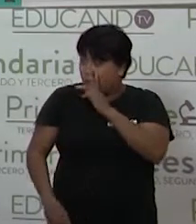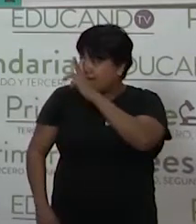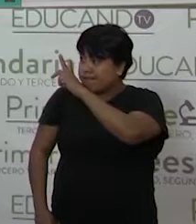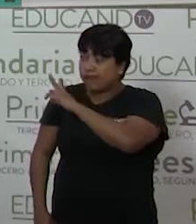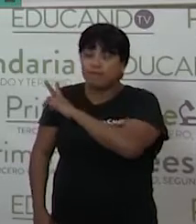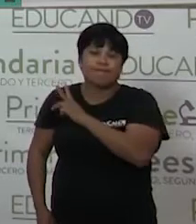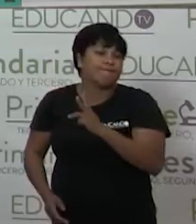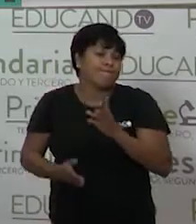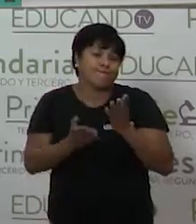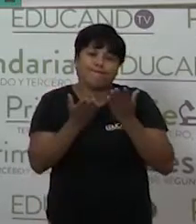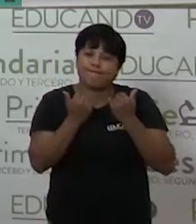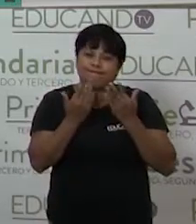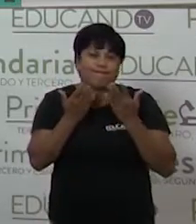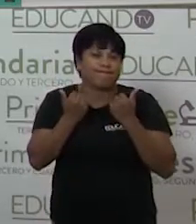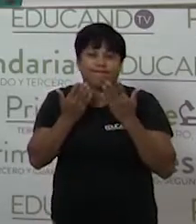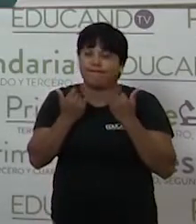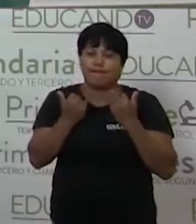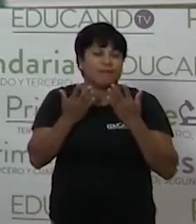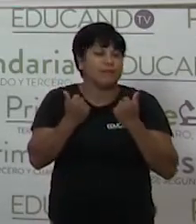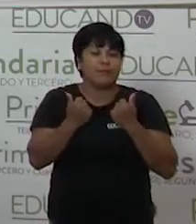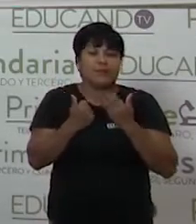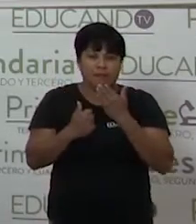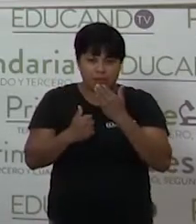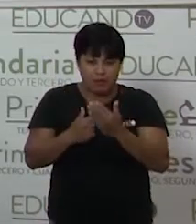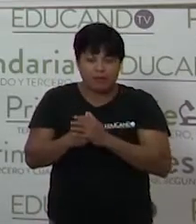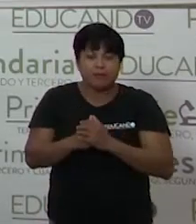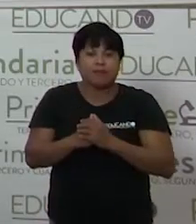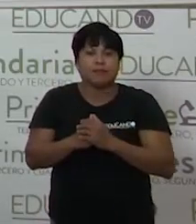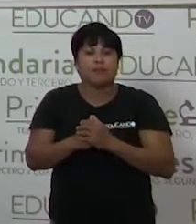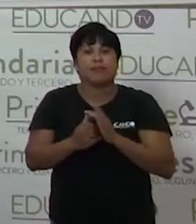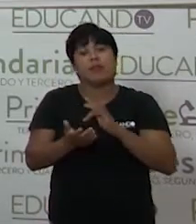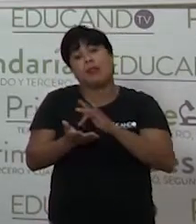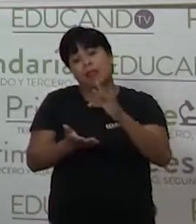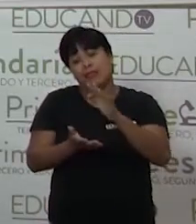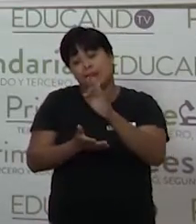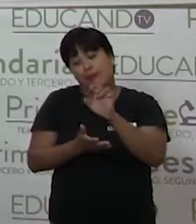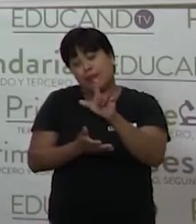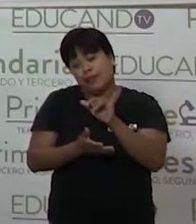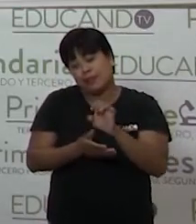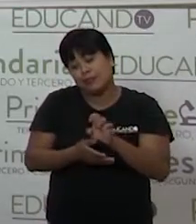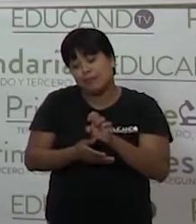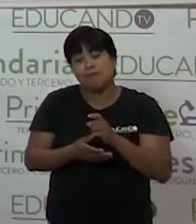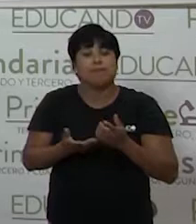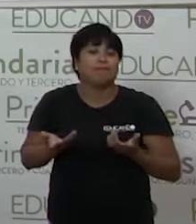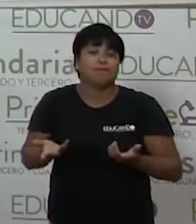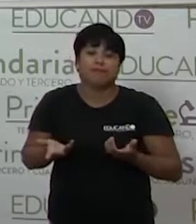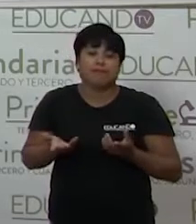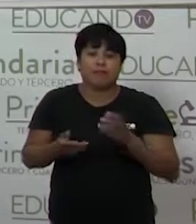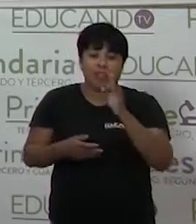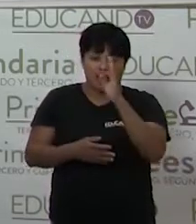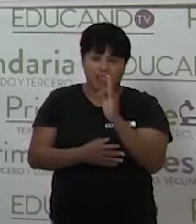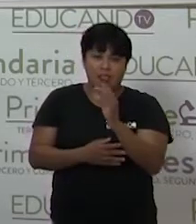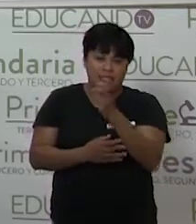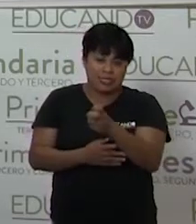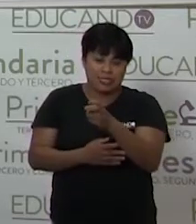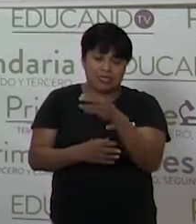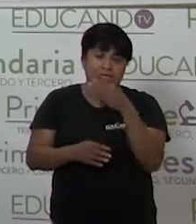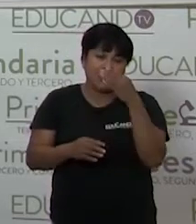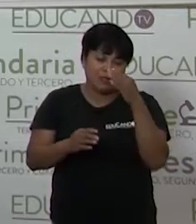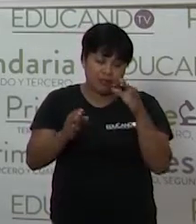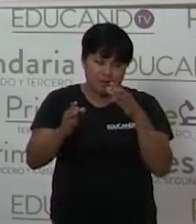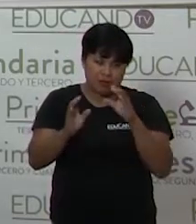no verdad muy bien gracias félix éste no está